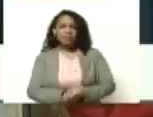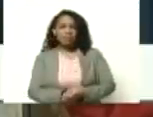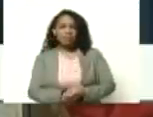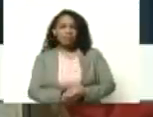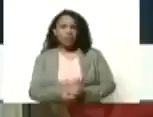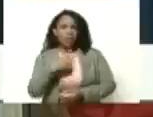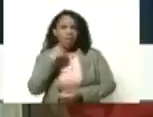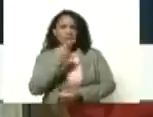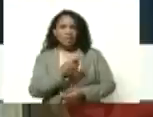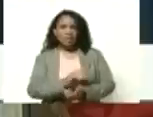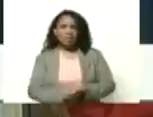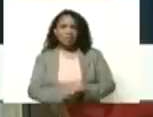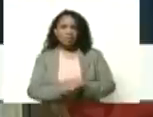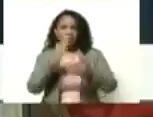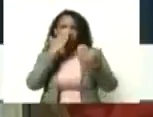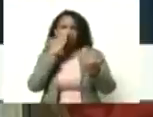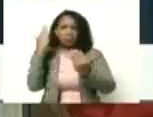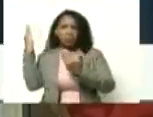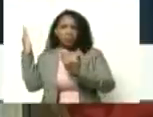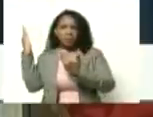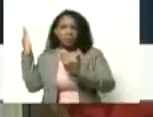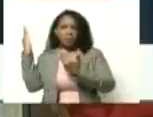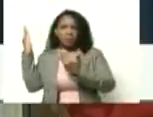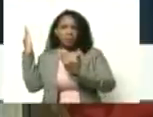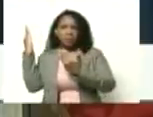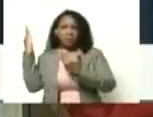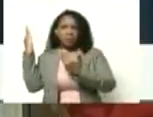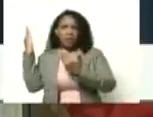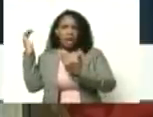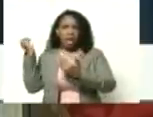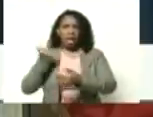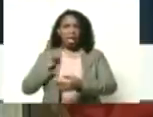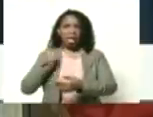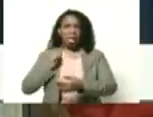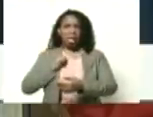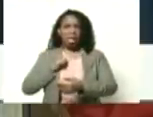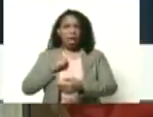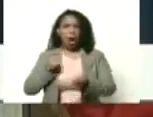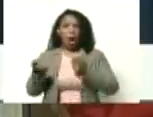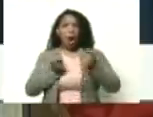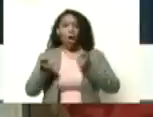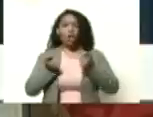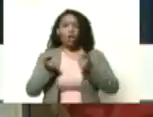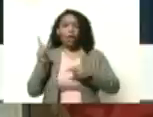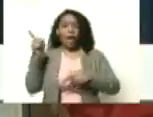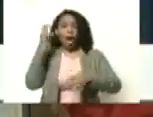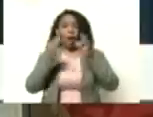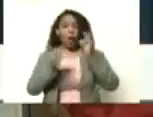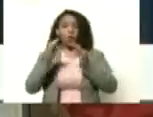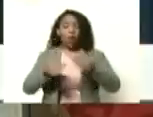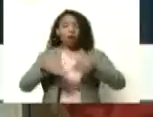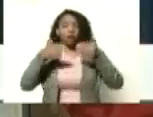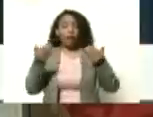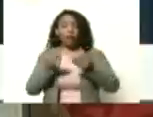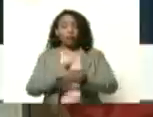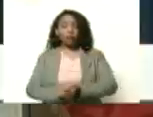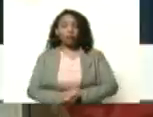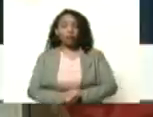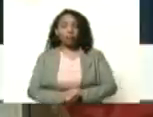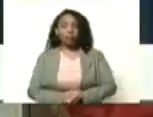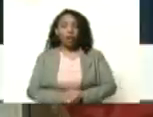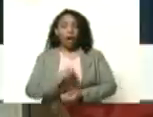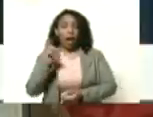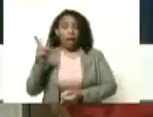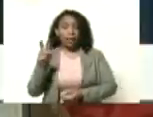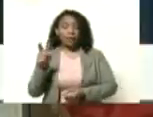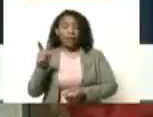viloria diga aprovechándose que fue dirigente sindical que es abogado que esa fue